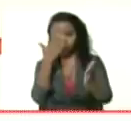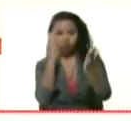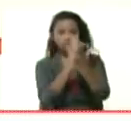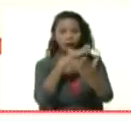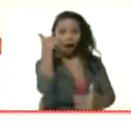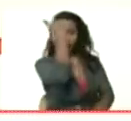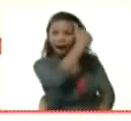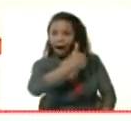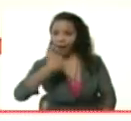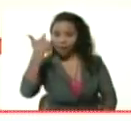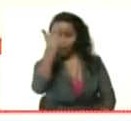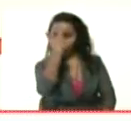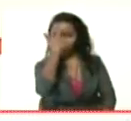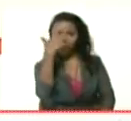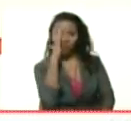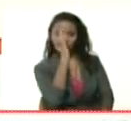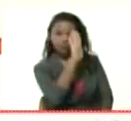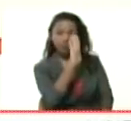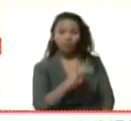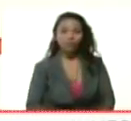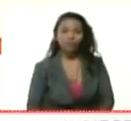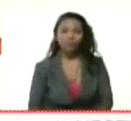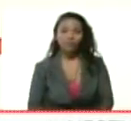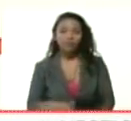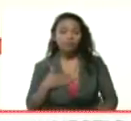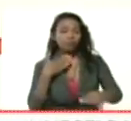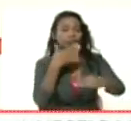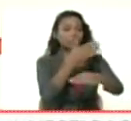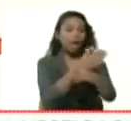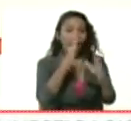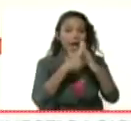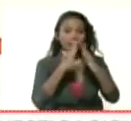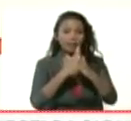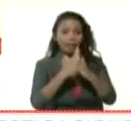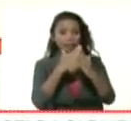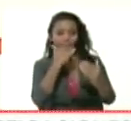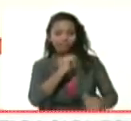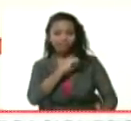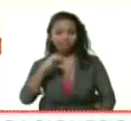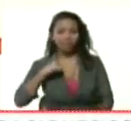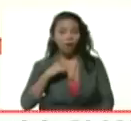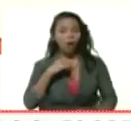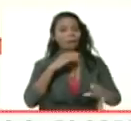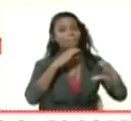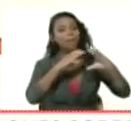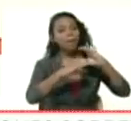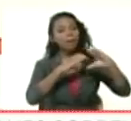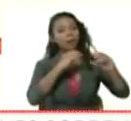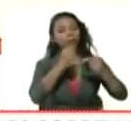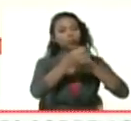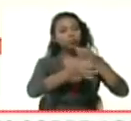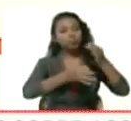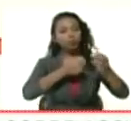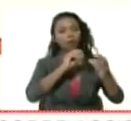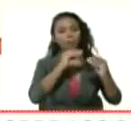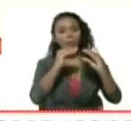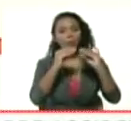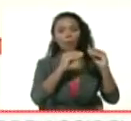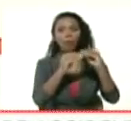cara, ido a su casa, personalmente, cara a cara, conversado,